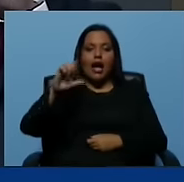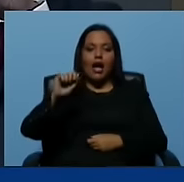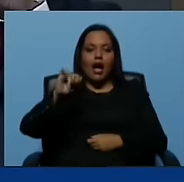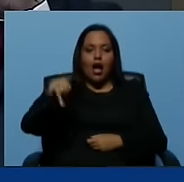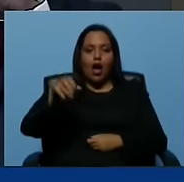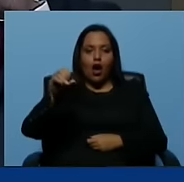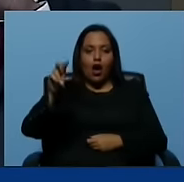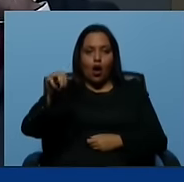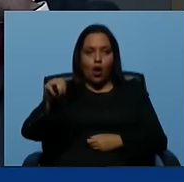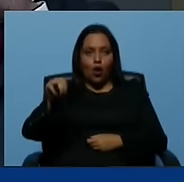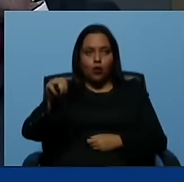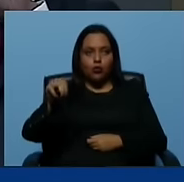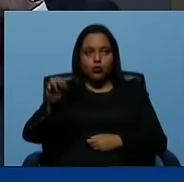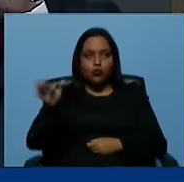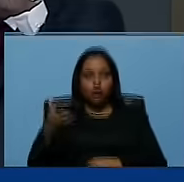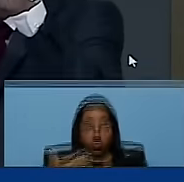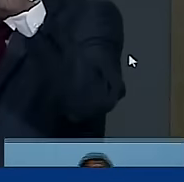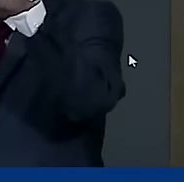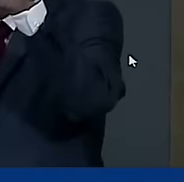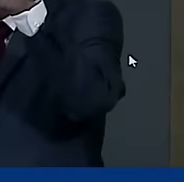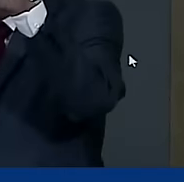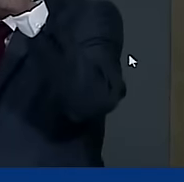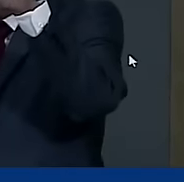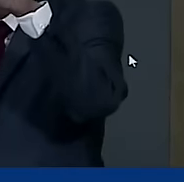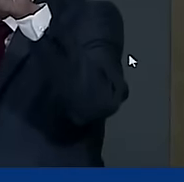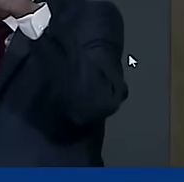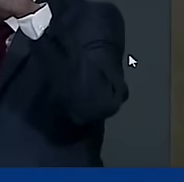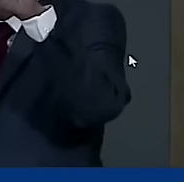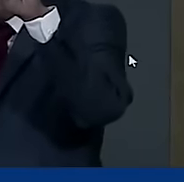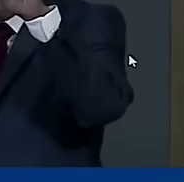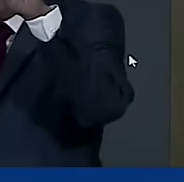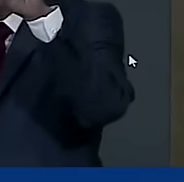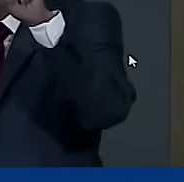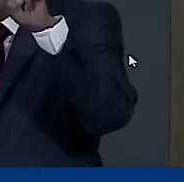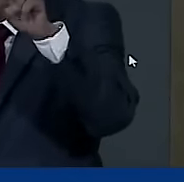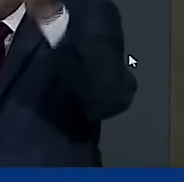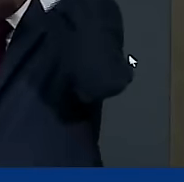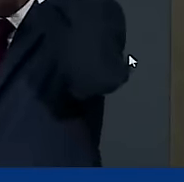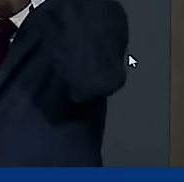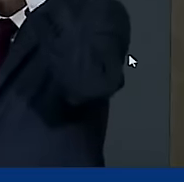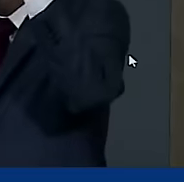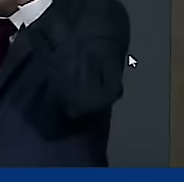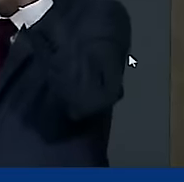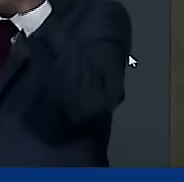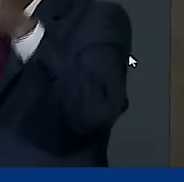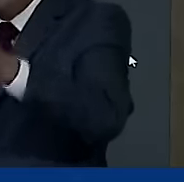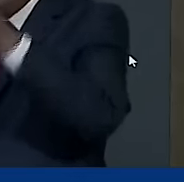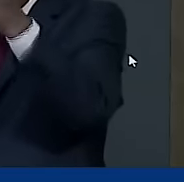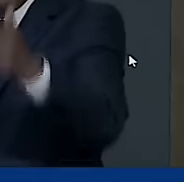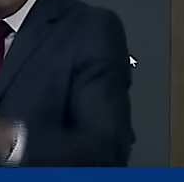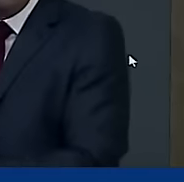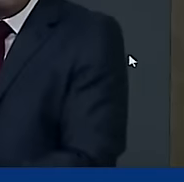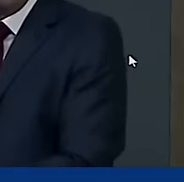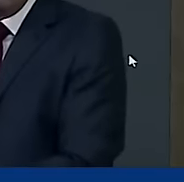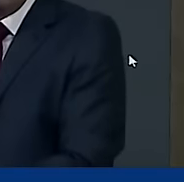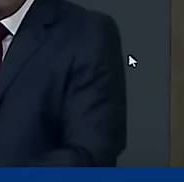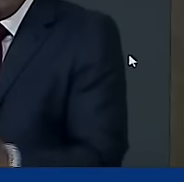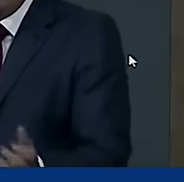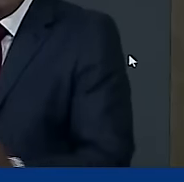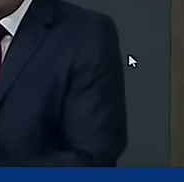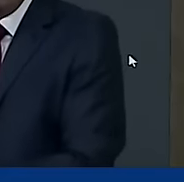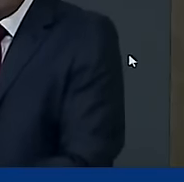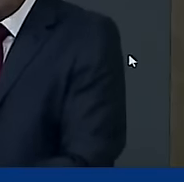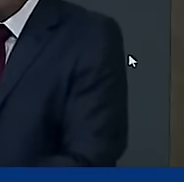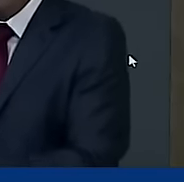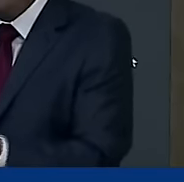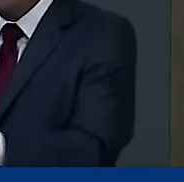rieles transcurre el tren de la dictadura de las redes sociales. La espiral del silencio y el cajón de resonancia. ¿Qué